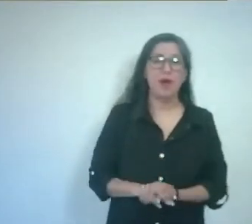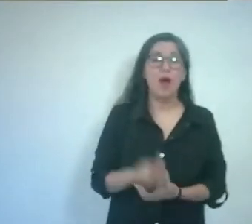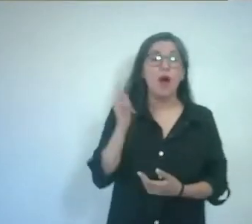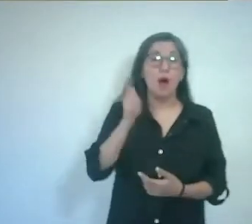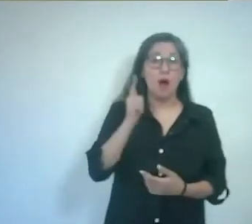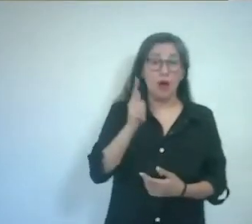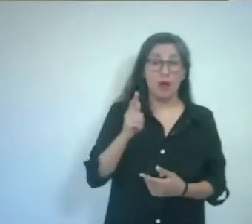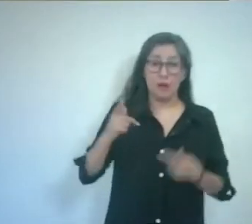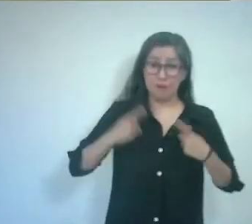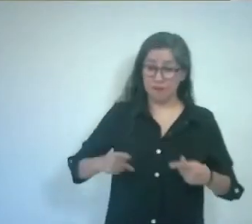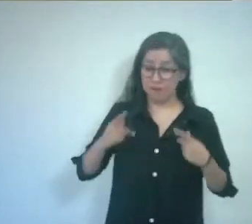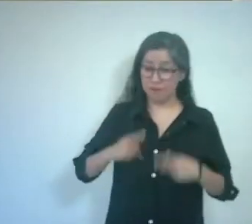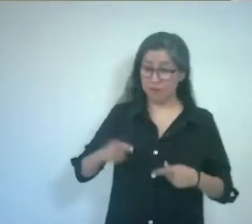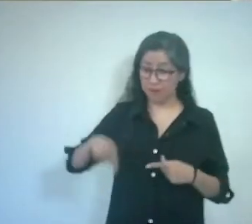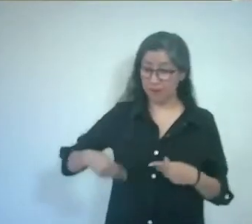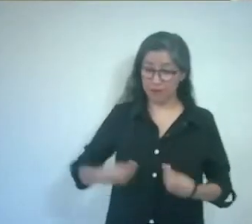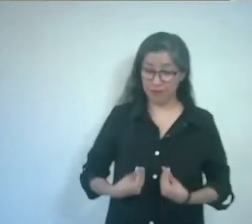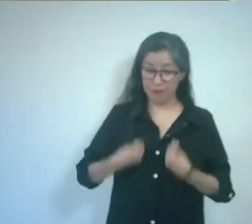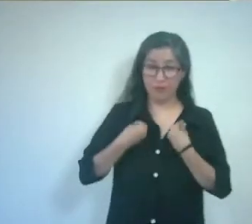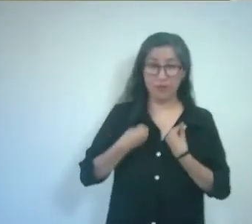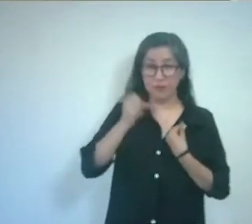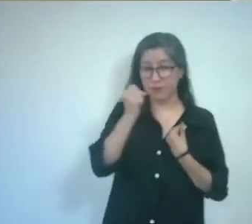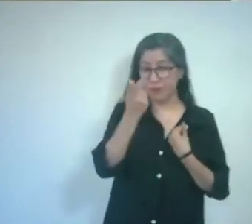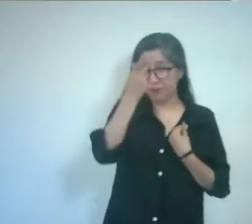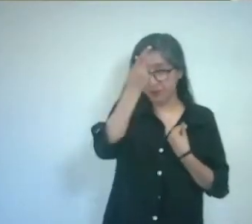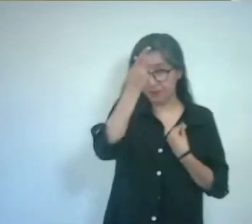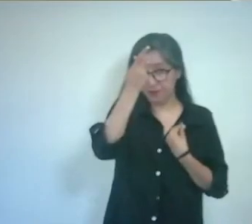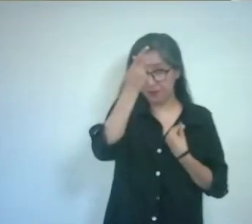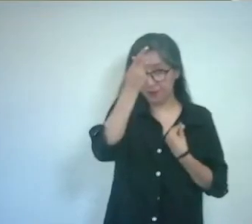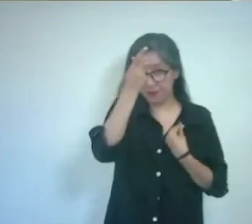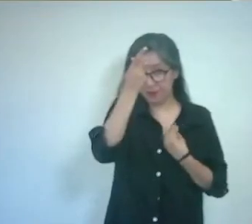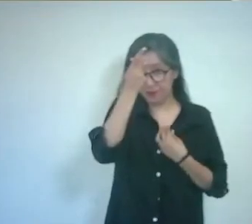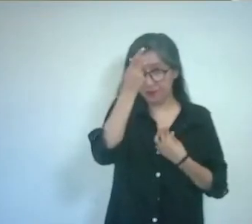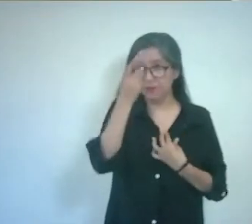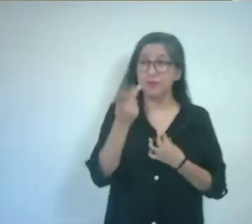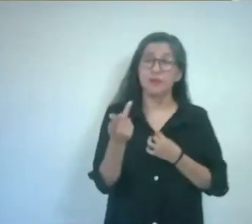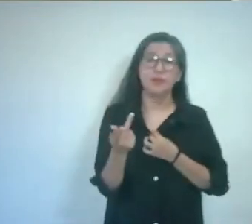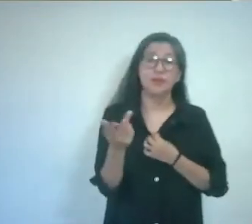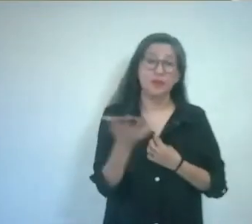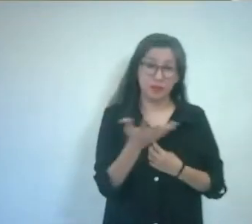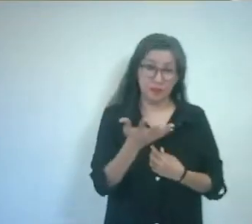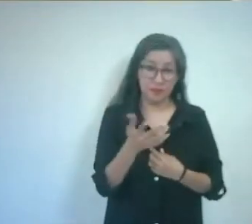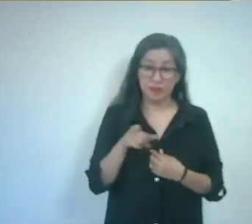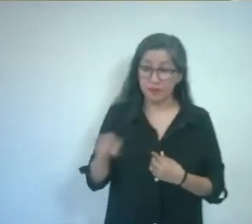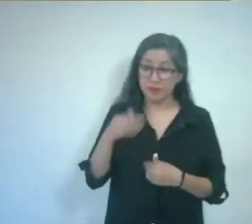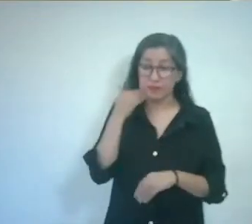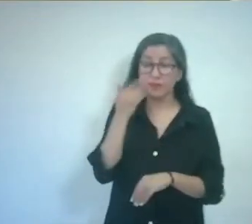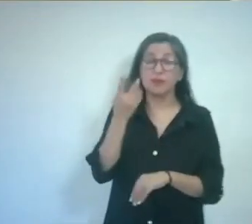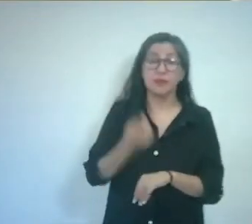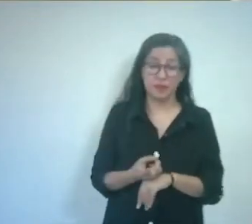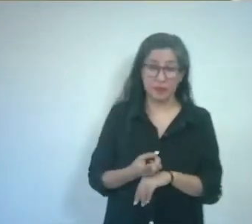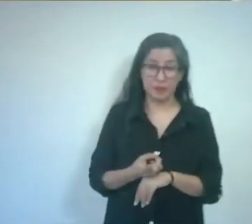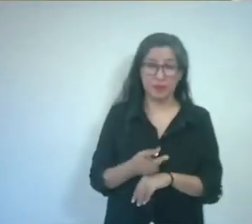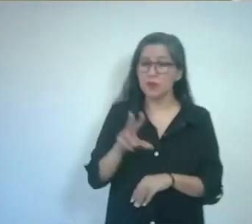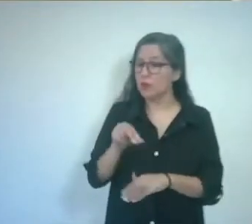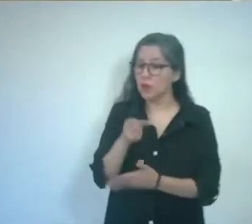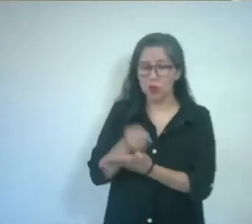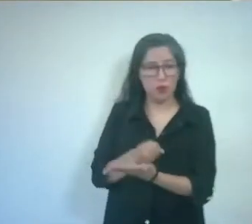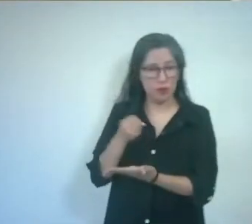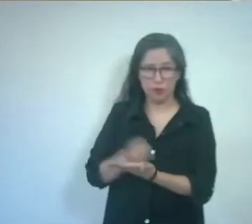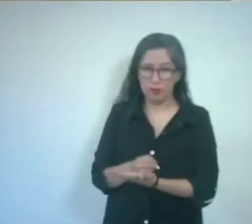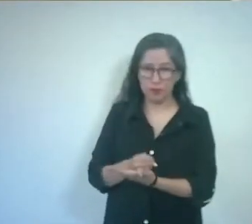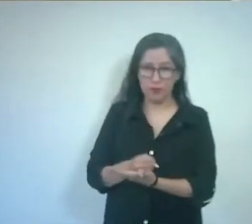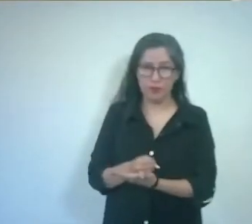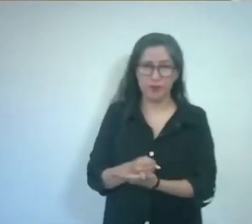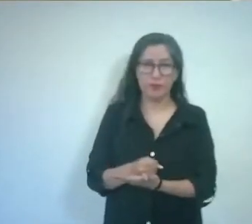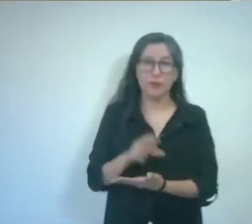que los ciudadanos potosinos lleven a cabo su voluntad sin presiones y